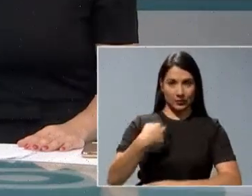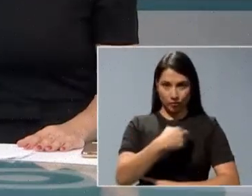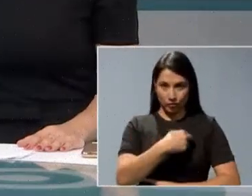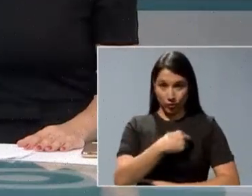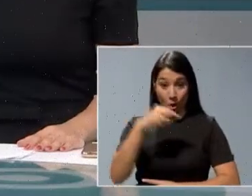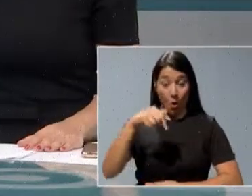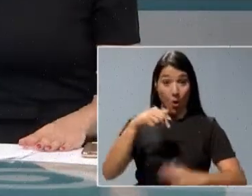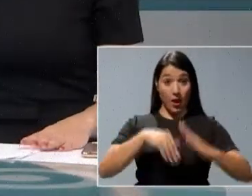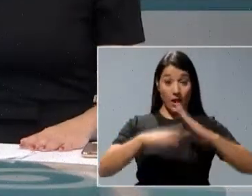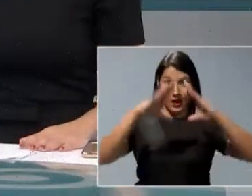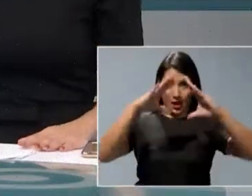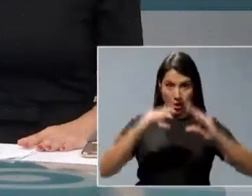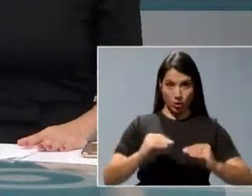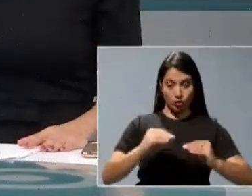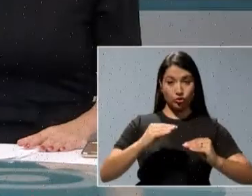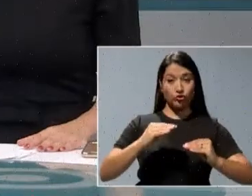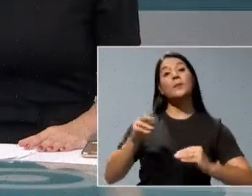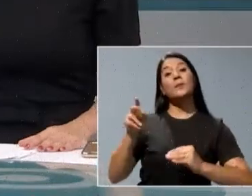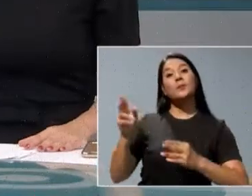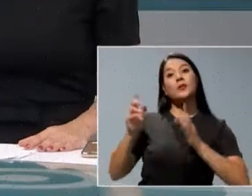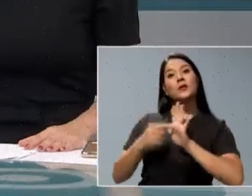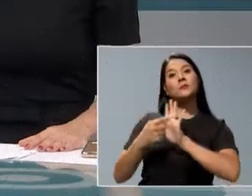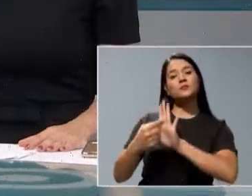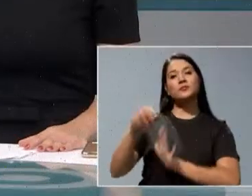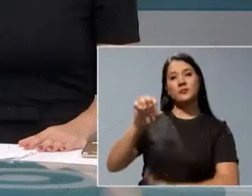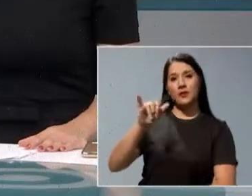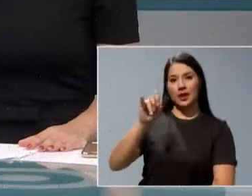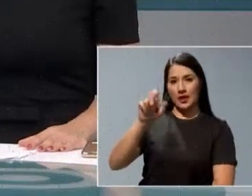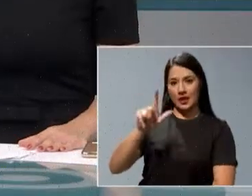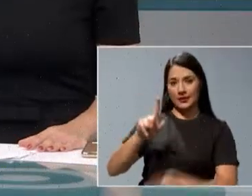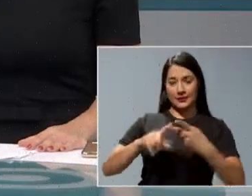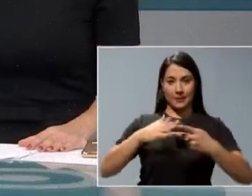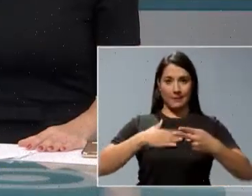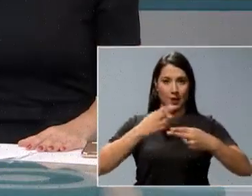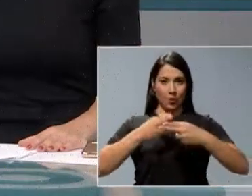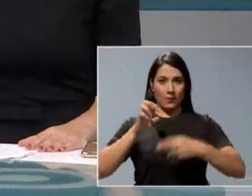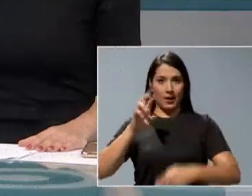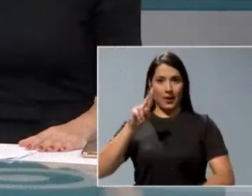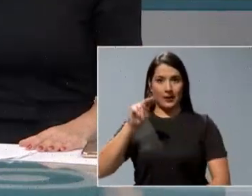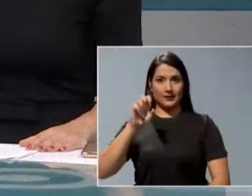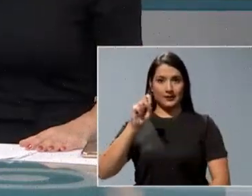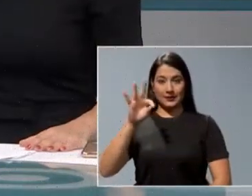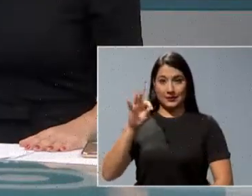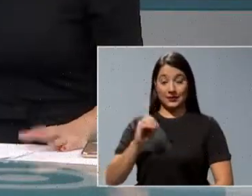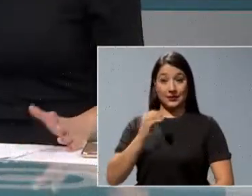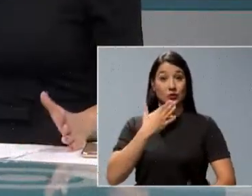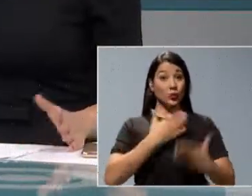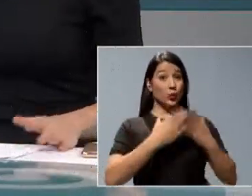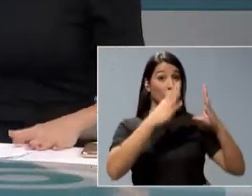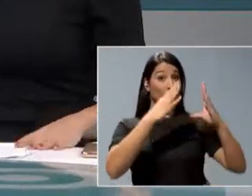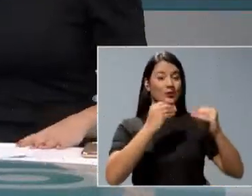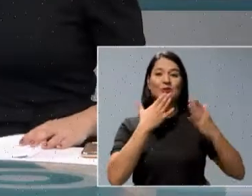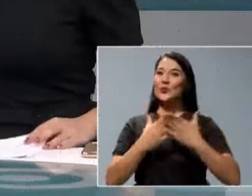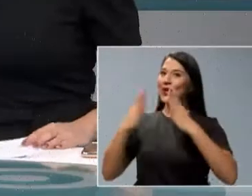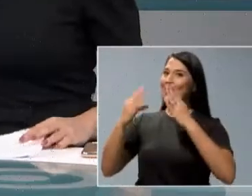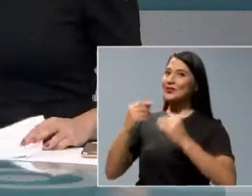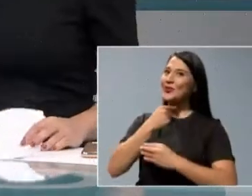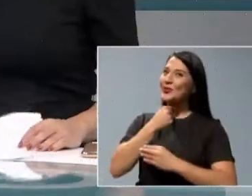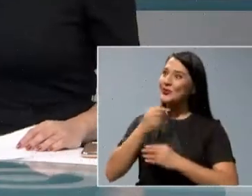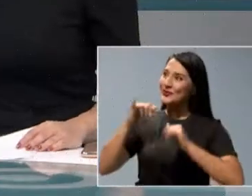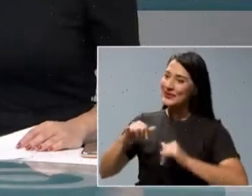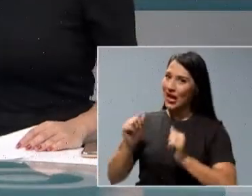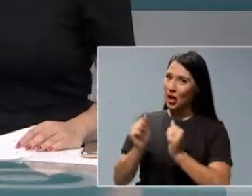Esta noche los acompañamos Eisel Chacón Cordero y Ernesto Rivera. Buenas noches, Eisel. Buenas noches, don Ernesto. Un gusto para mí estar con usted